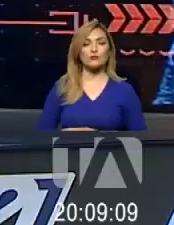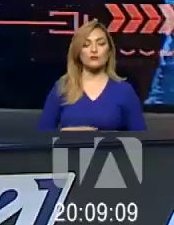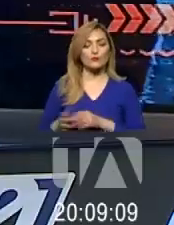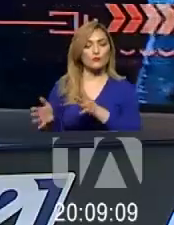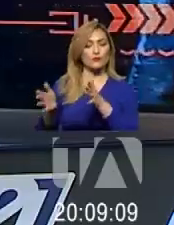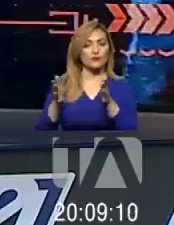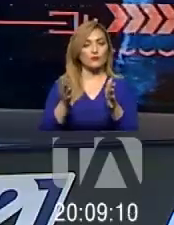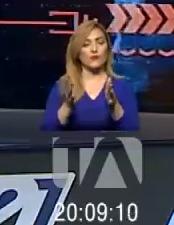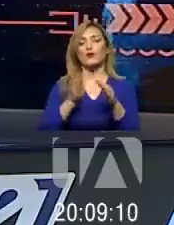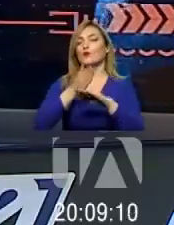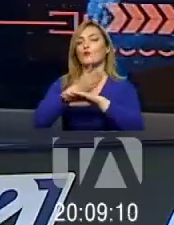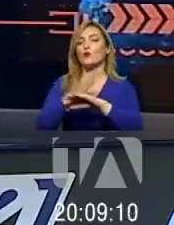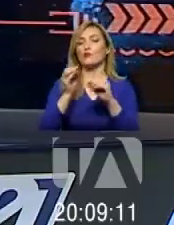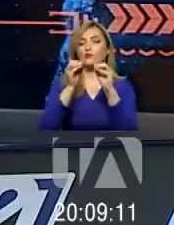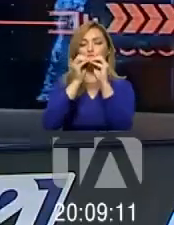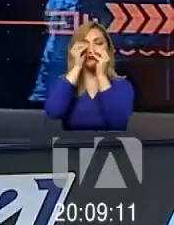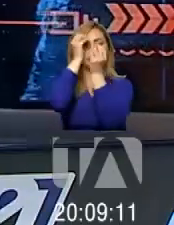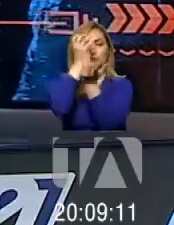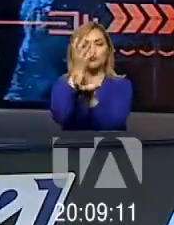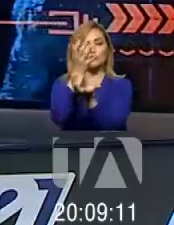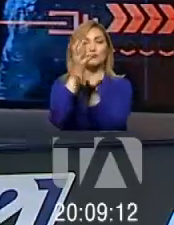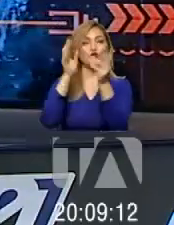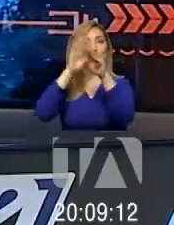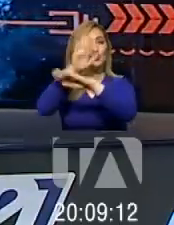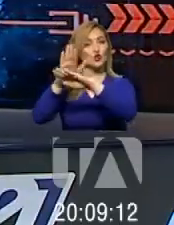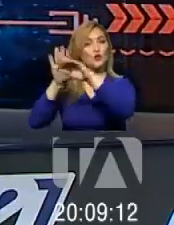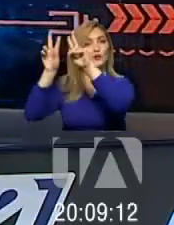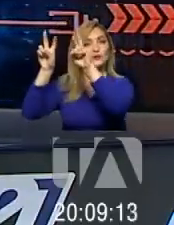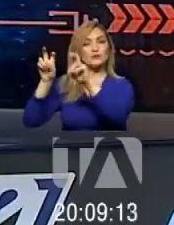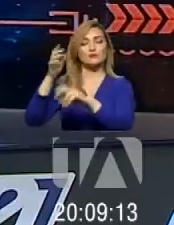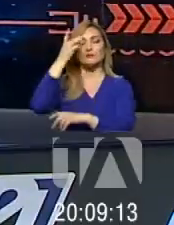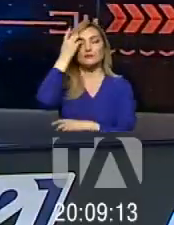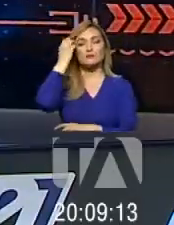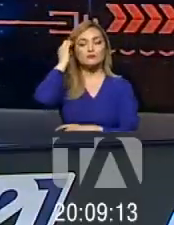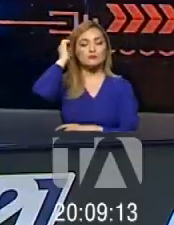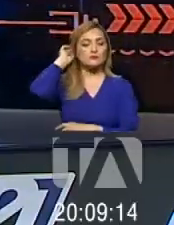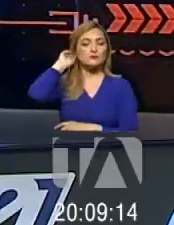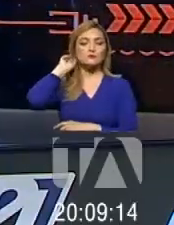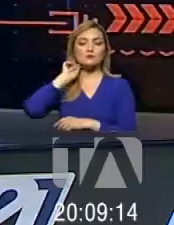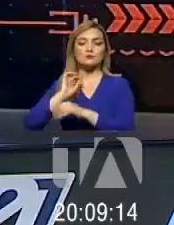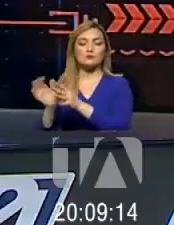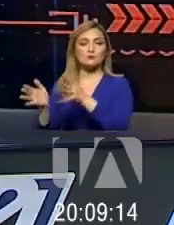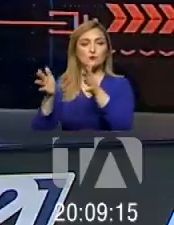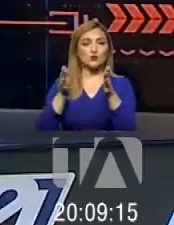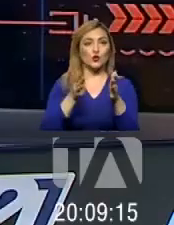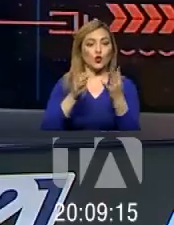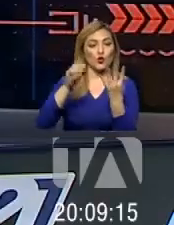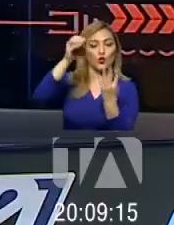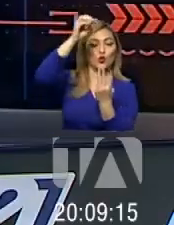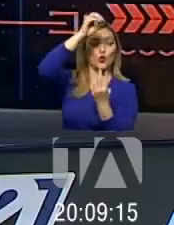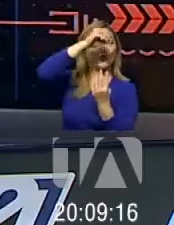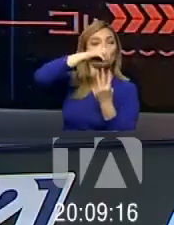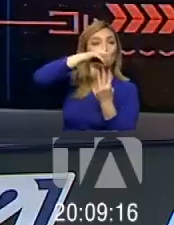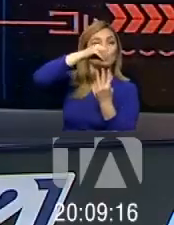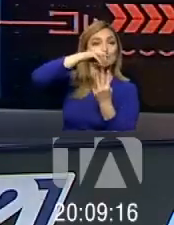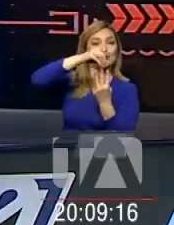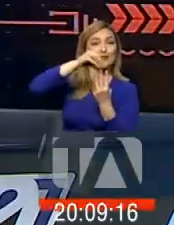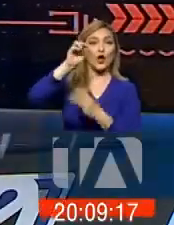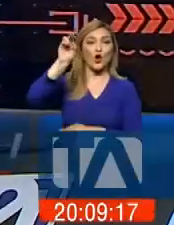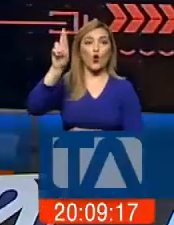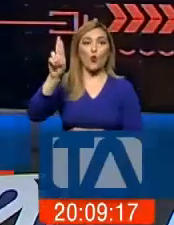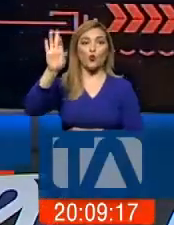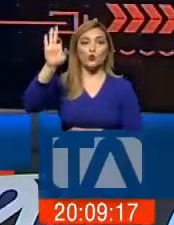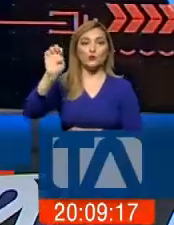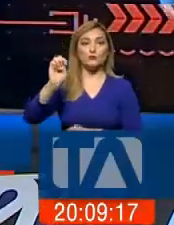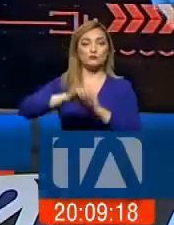Más adelante más información acerca de este tema. Mientras tanto, la Universidad Tecnológica Equinoccial es la mayor deudora del Instituto